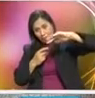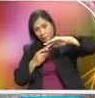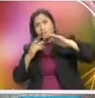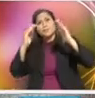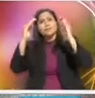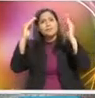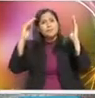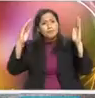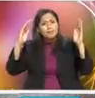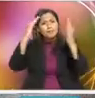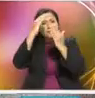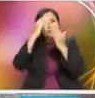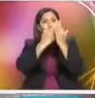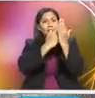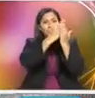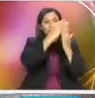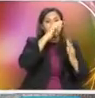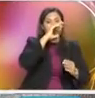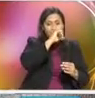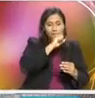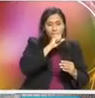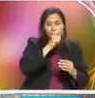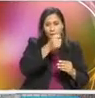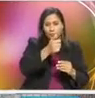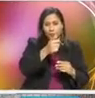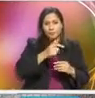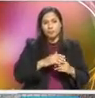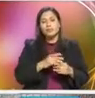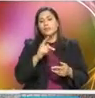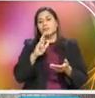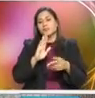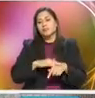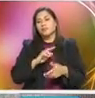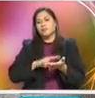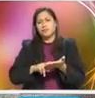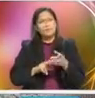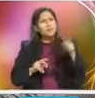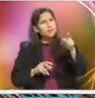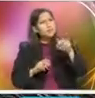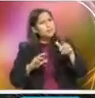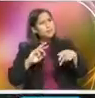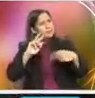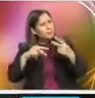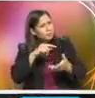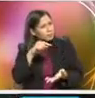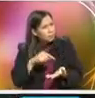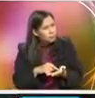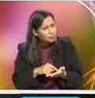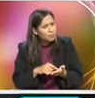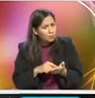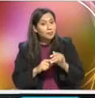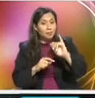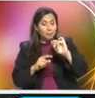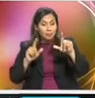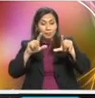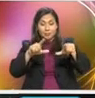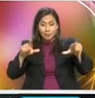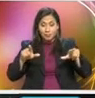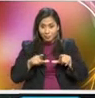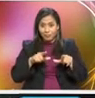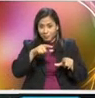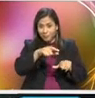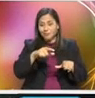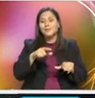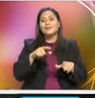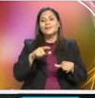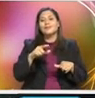temperatura, más bien la temperatura sube y hay mucho más verde, ¿no? Oye, pero tú has ido a un lugar y me has dicho que te gusta mucho. Ahora sí que la